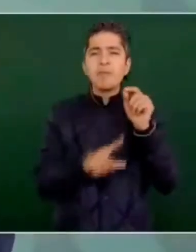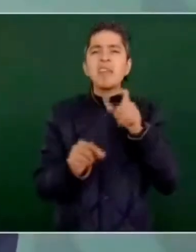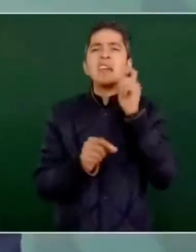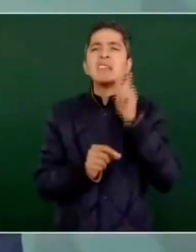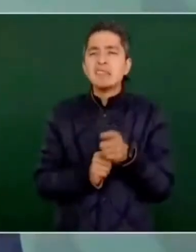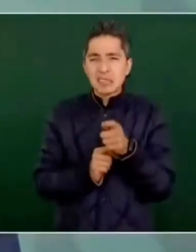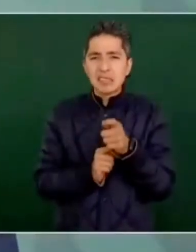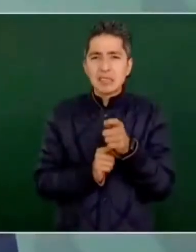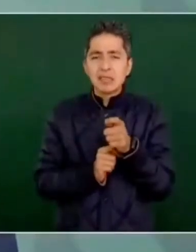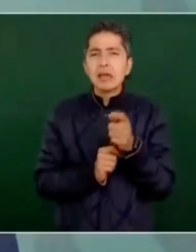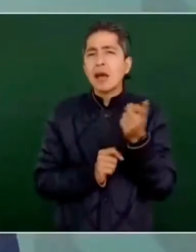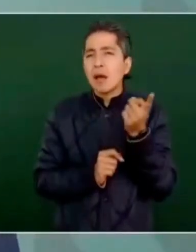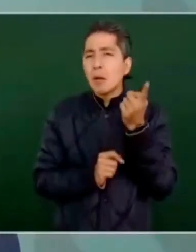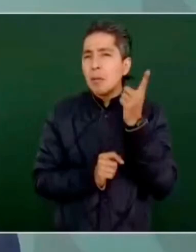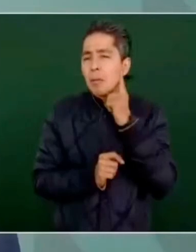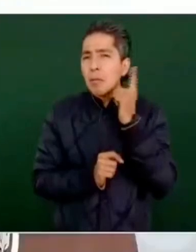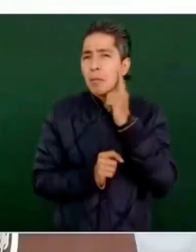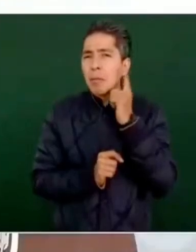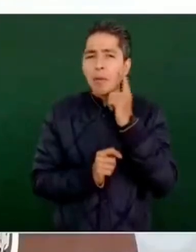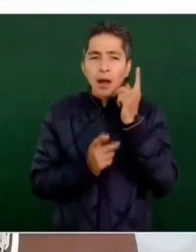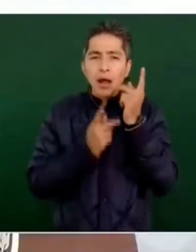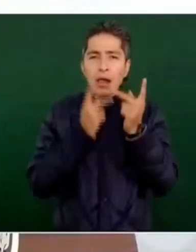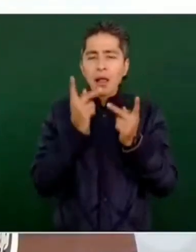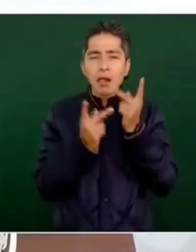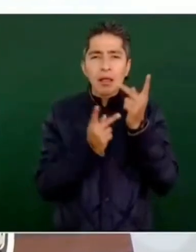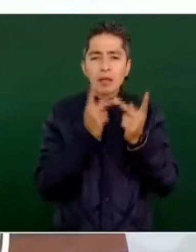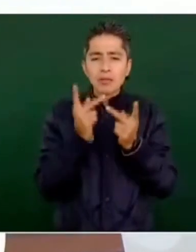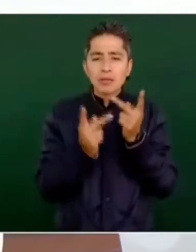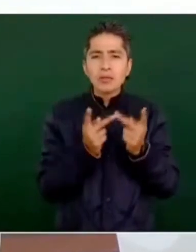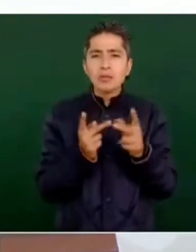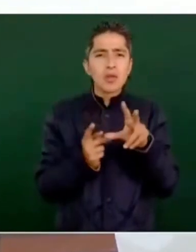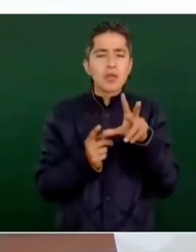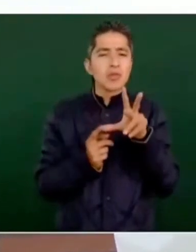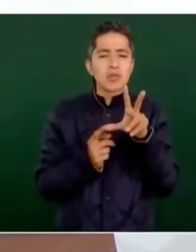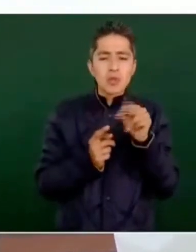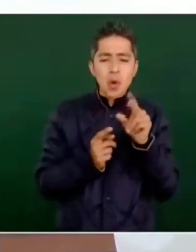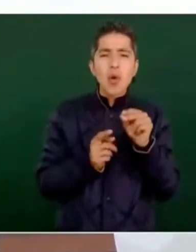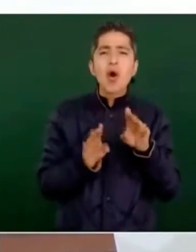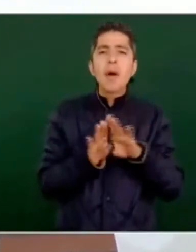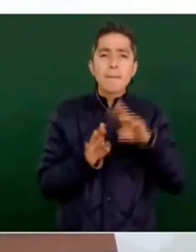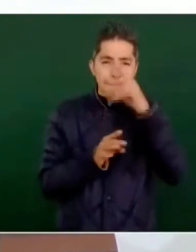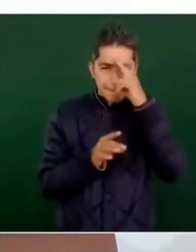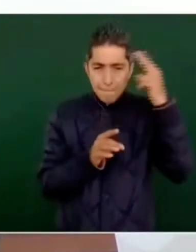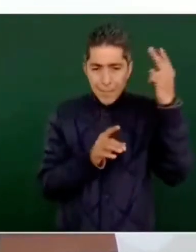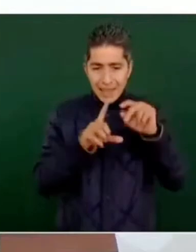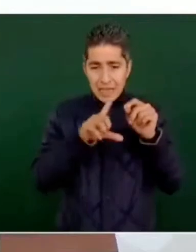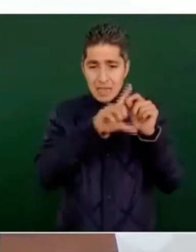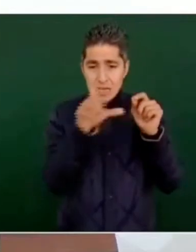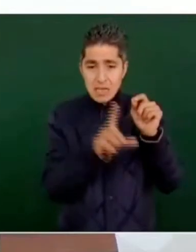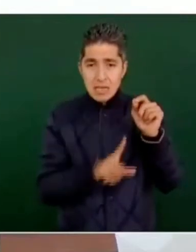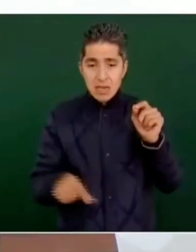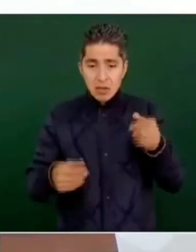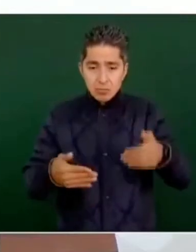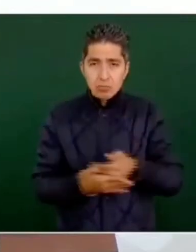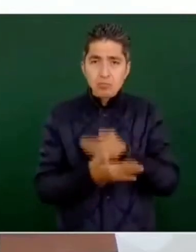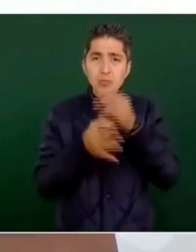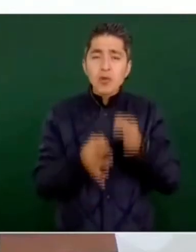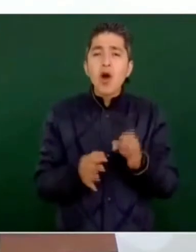la consigna de que no había término medio entre ser mexicano y